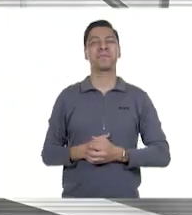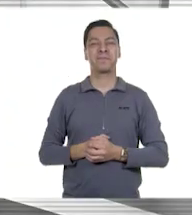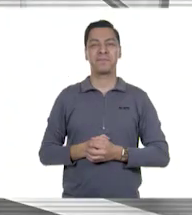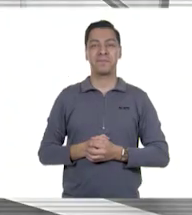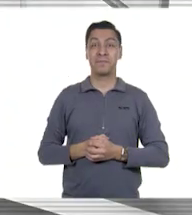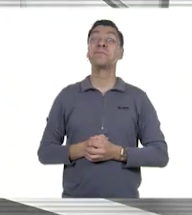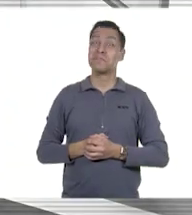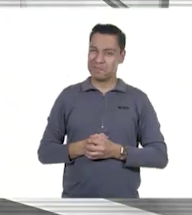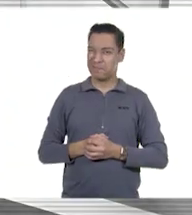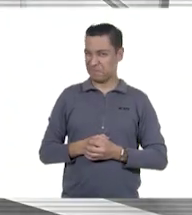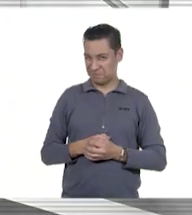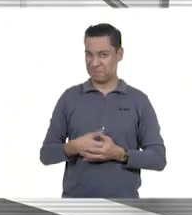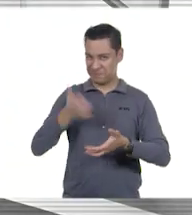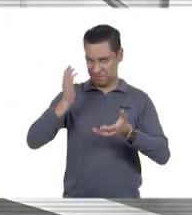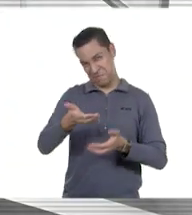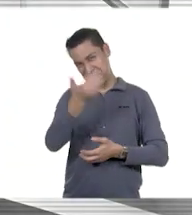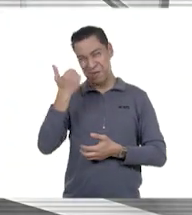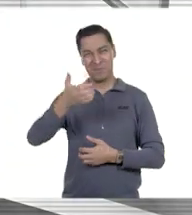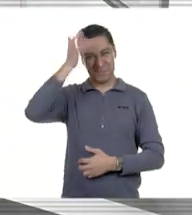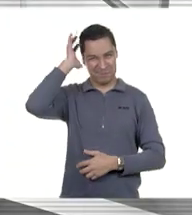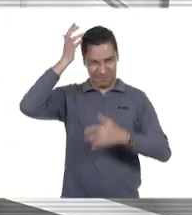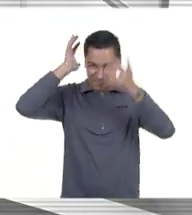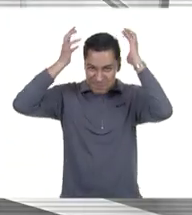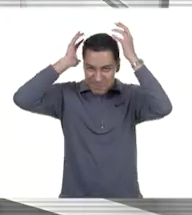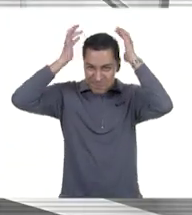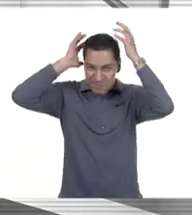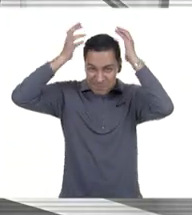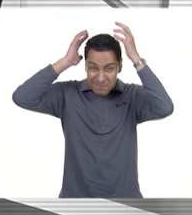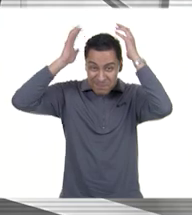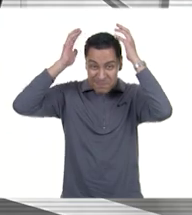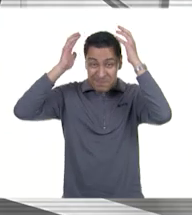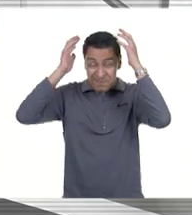Nos vamos a bañar, nos vamos a bañar,